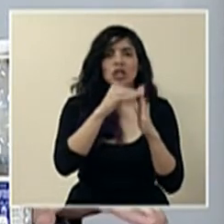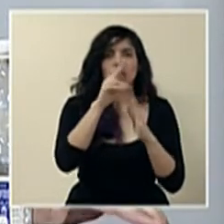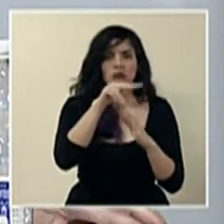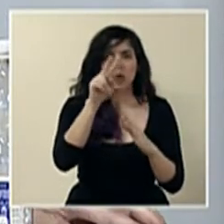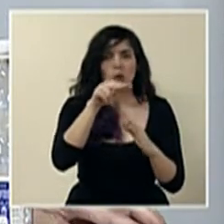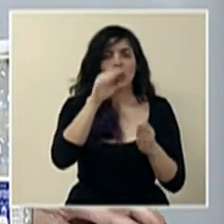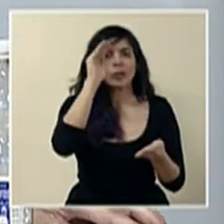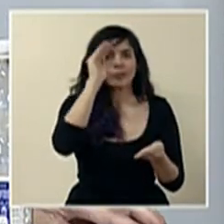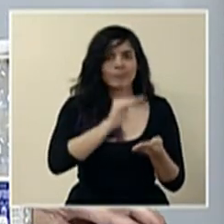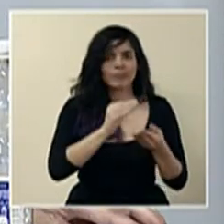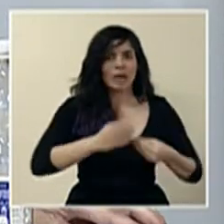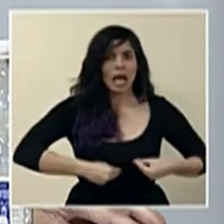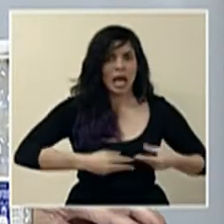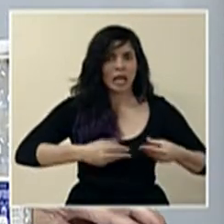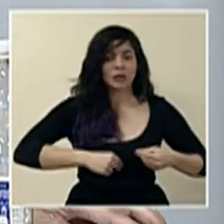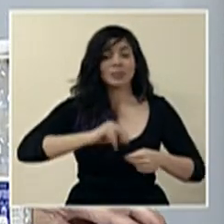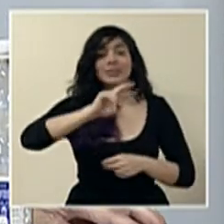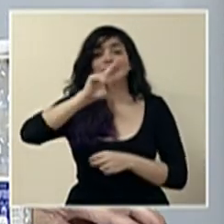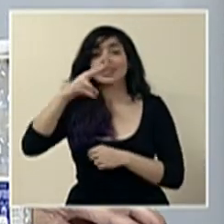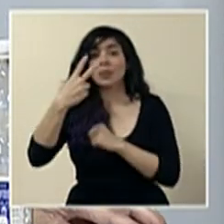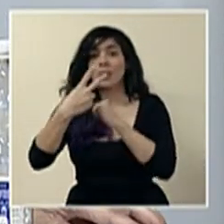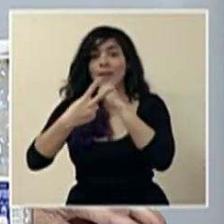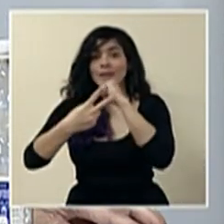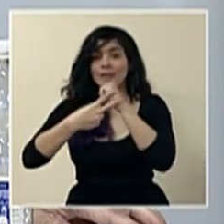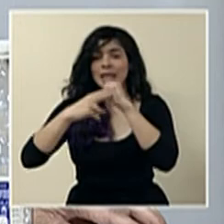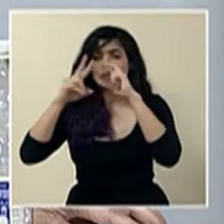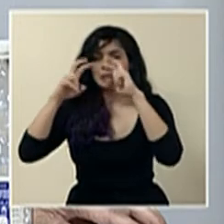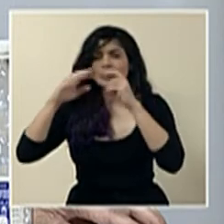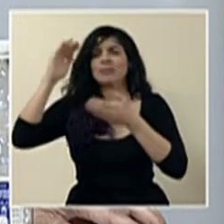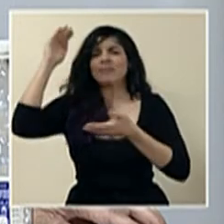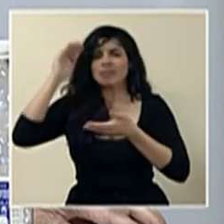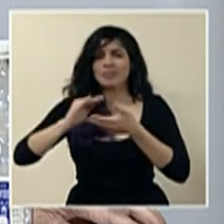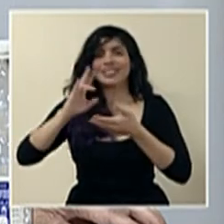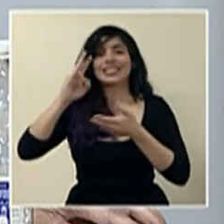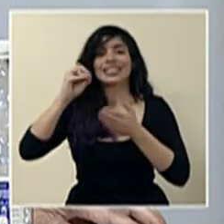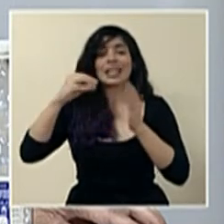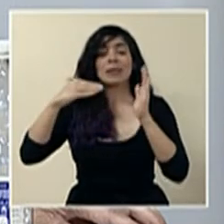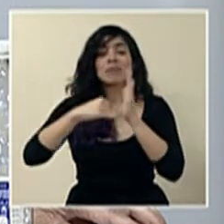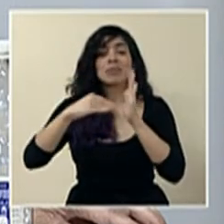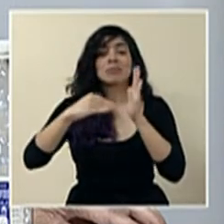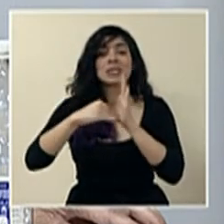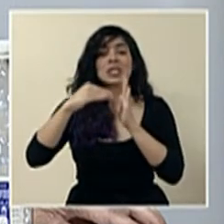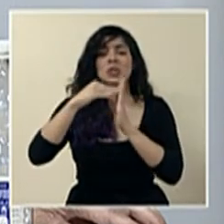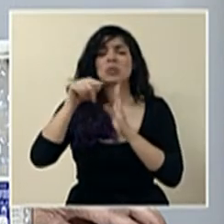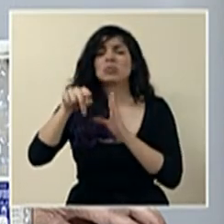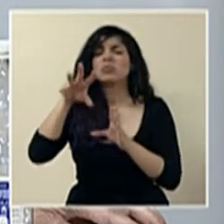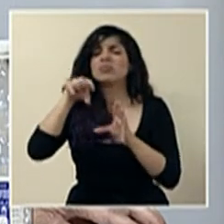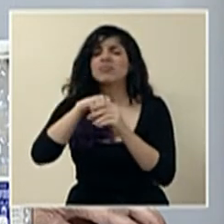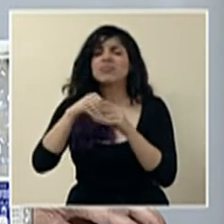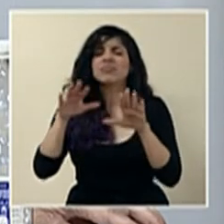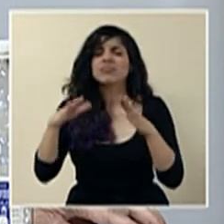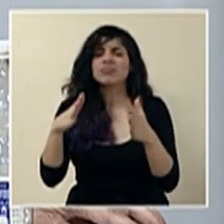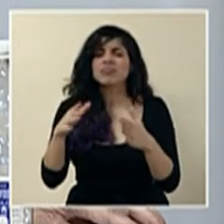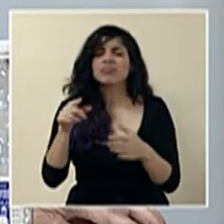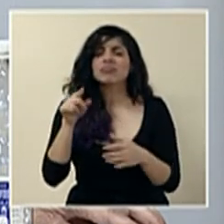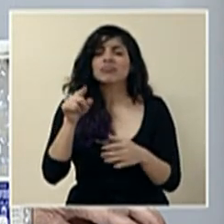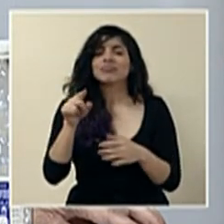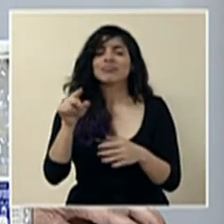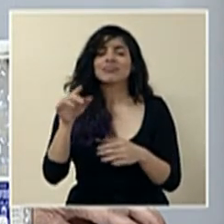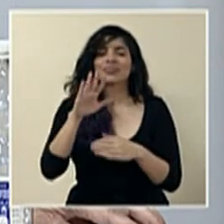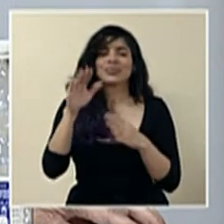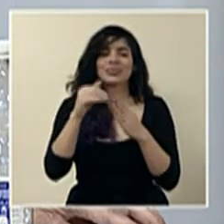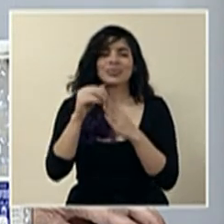de colones. Una segunda ronda de 70,000 millones, que incluye todo lo que